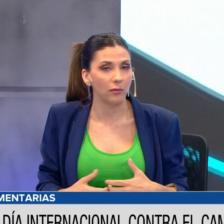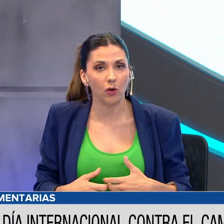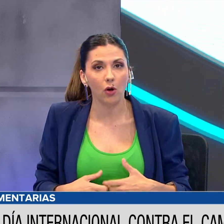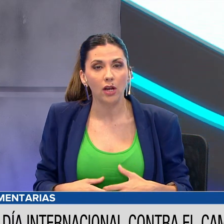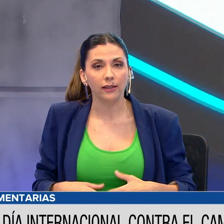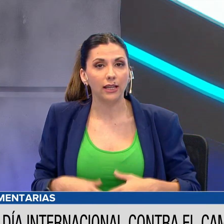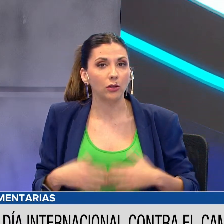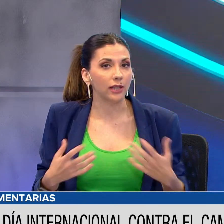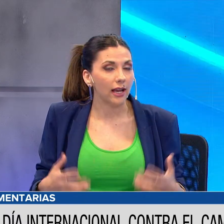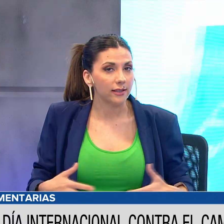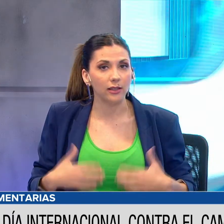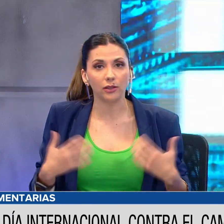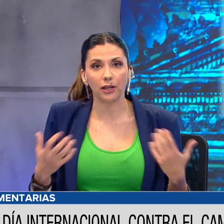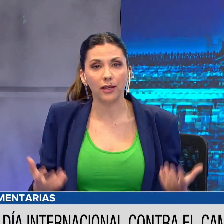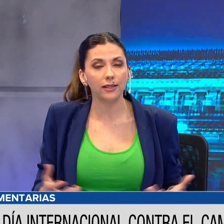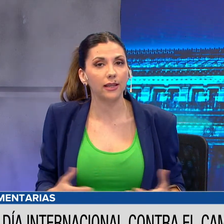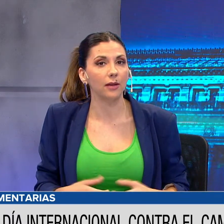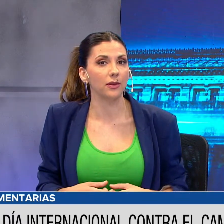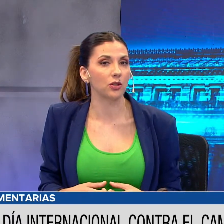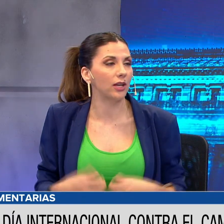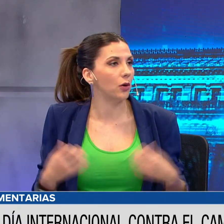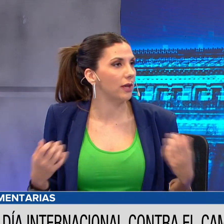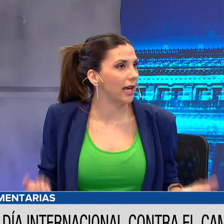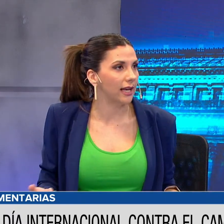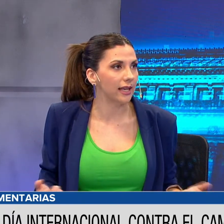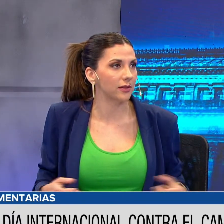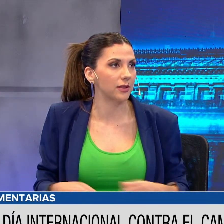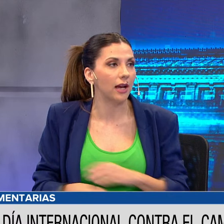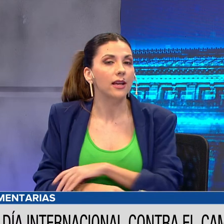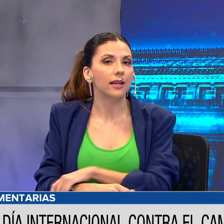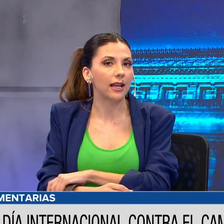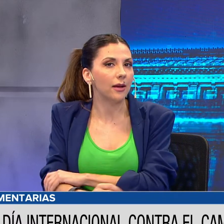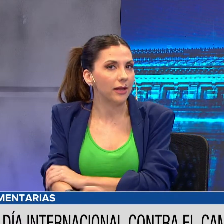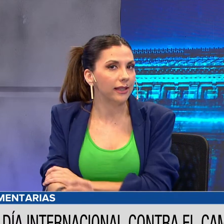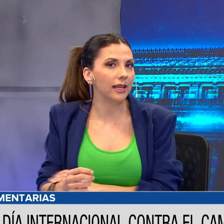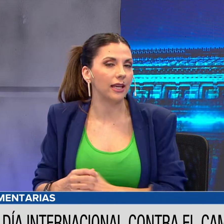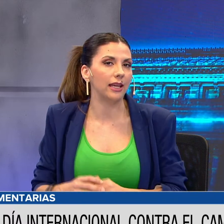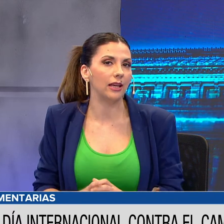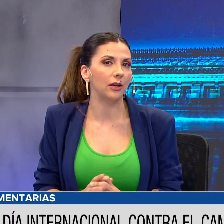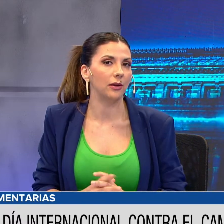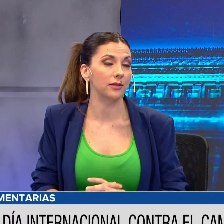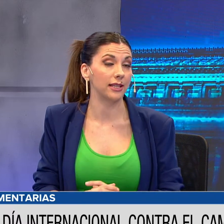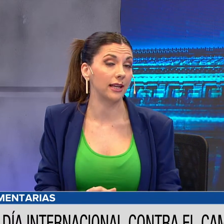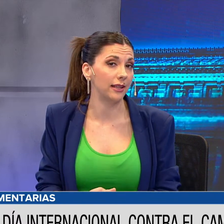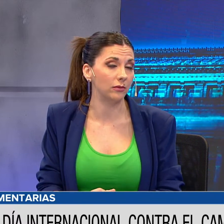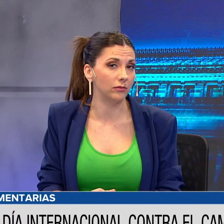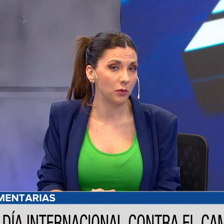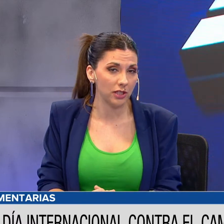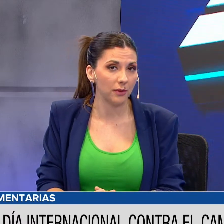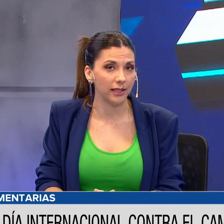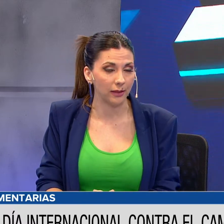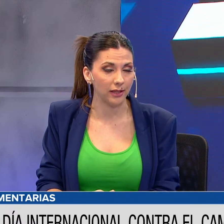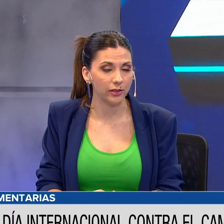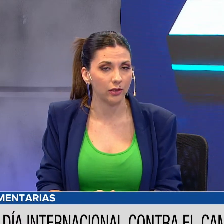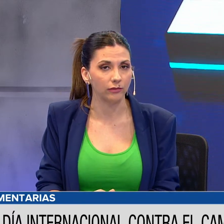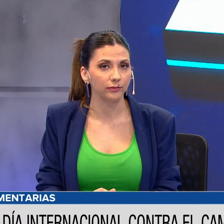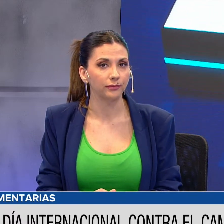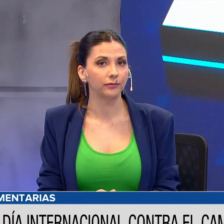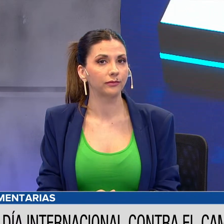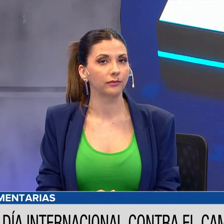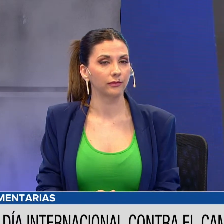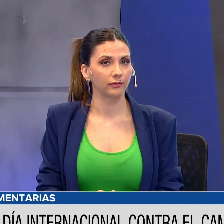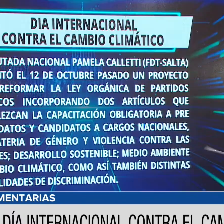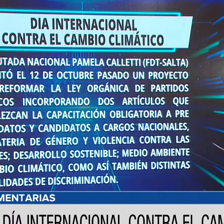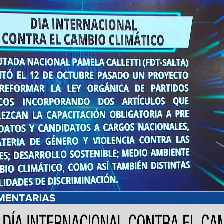mujeres, ni tampoco de los trans, de los travestis, de las personas no binarias, o sea, claramente señales de muchísima discriminación. Por